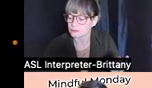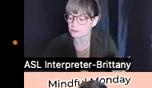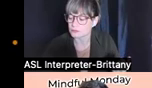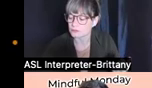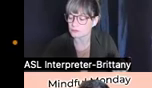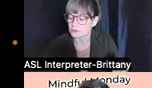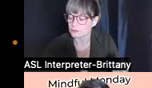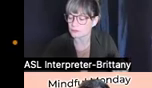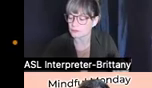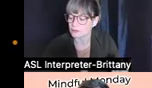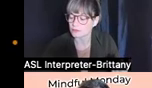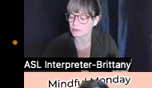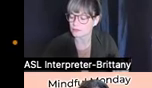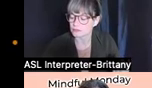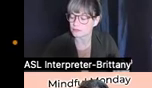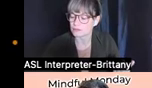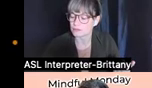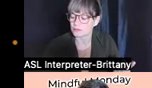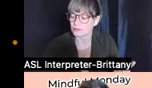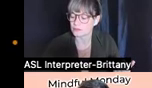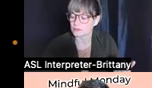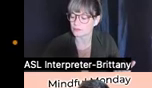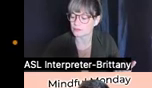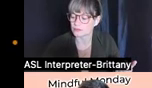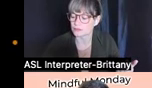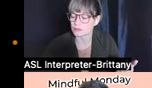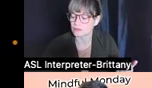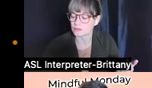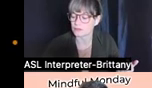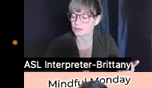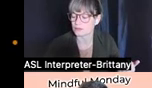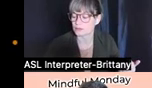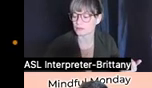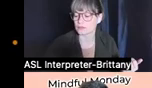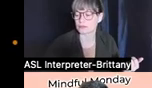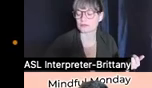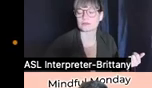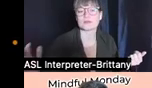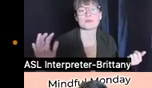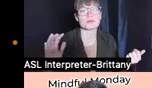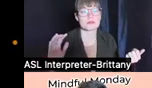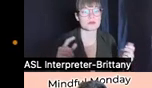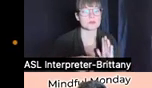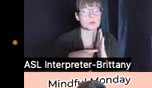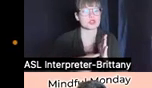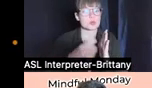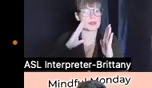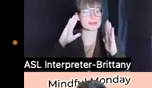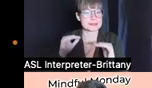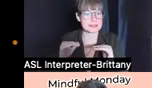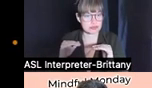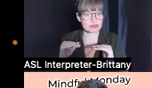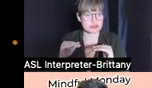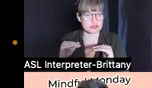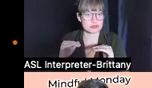5. Una solicitud de inicio y no de parar. Diciéndole a los estudiantes qué es lo que queremos